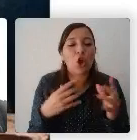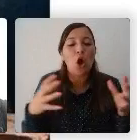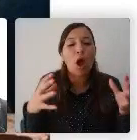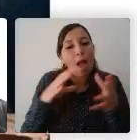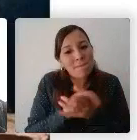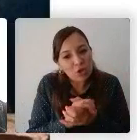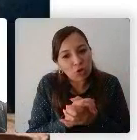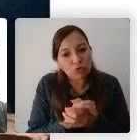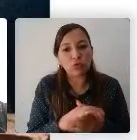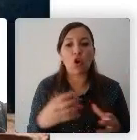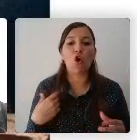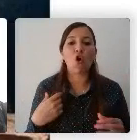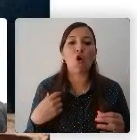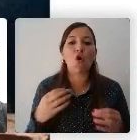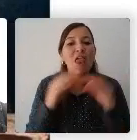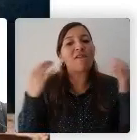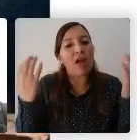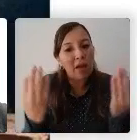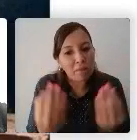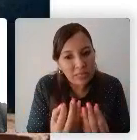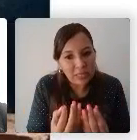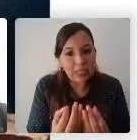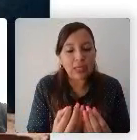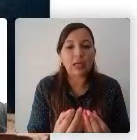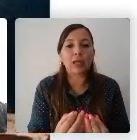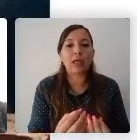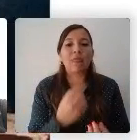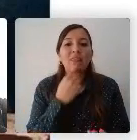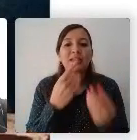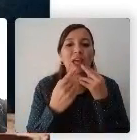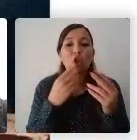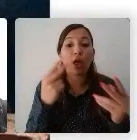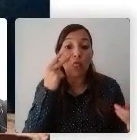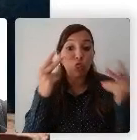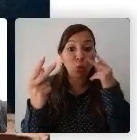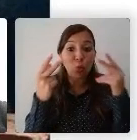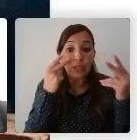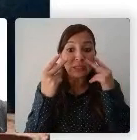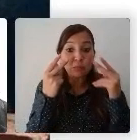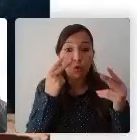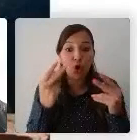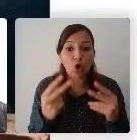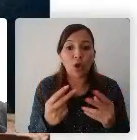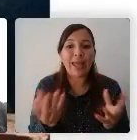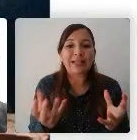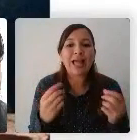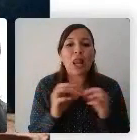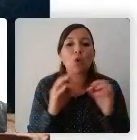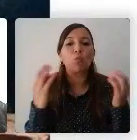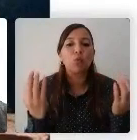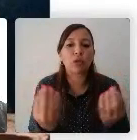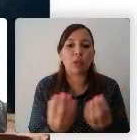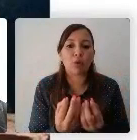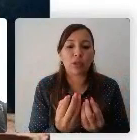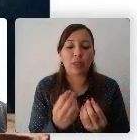Desde ya el turismo, más allá de una actividad económica, y es un fenómeno social. Nosotros nos movemos de aquí